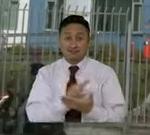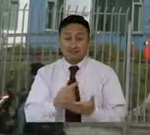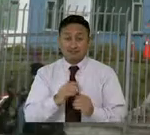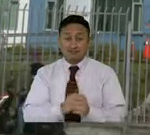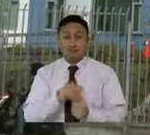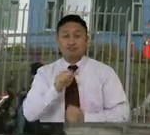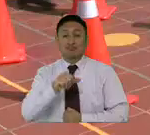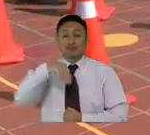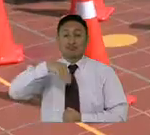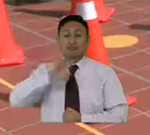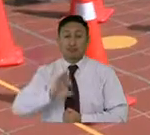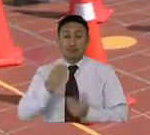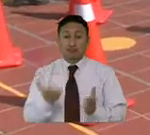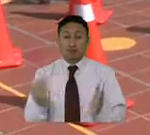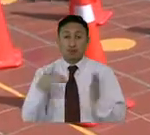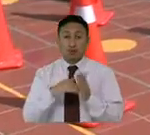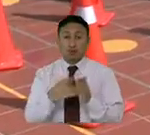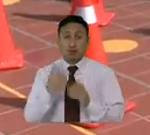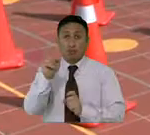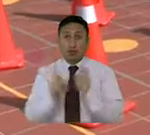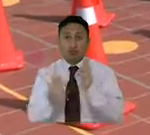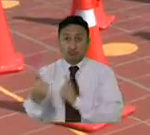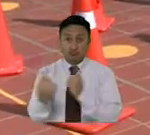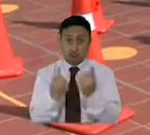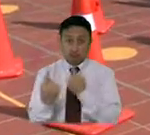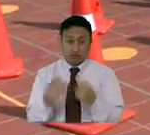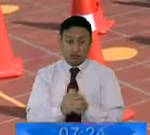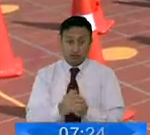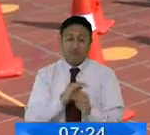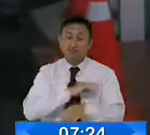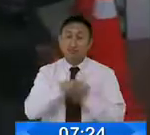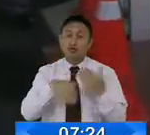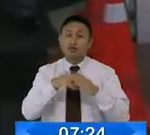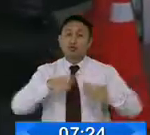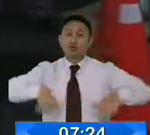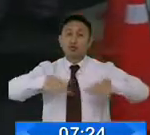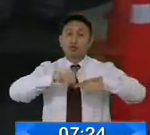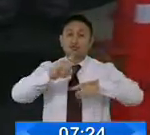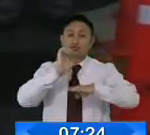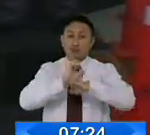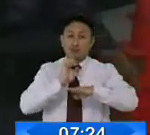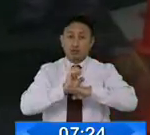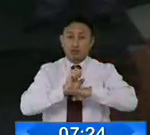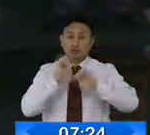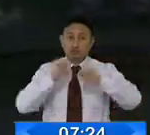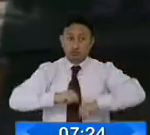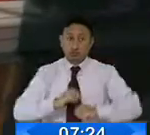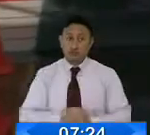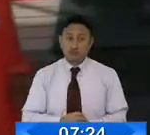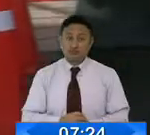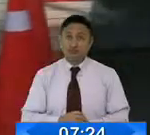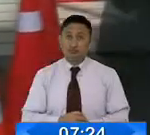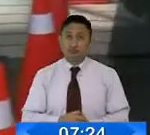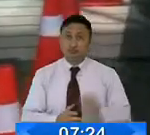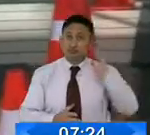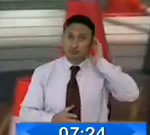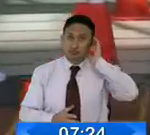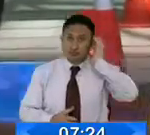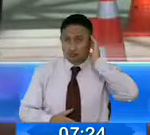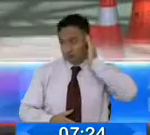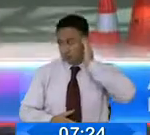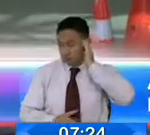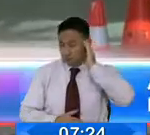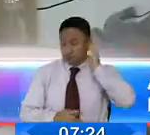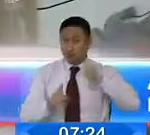de Tránsito reanudó su atención al público en todas las agencias y direcciones provinciales que sus cantones se encuentren en semáforo